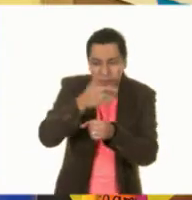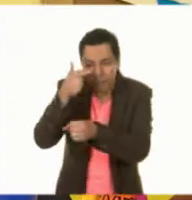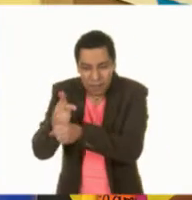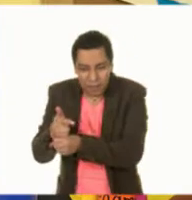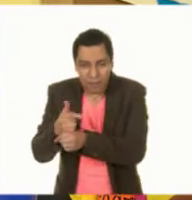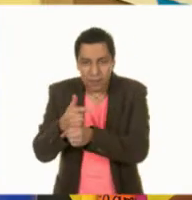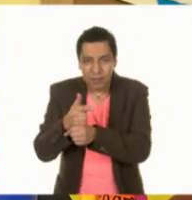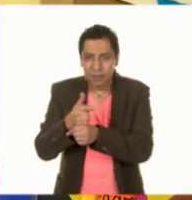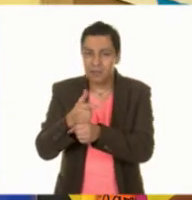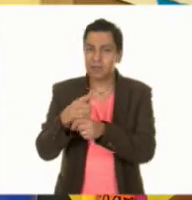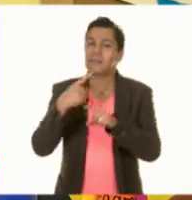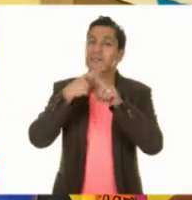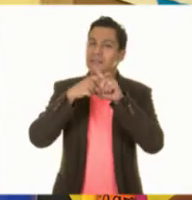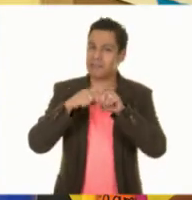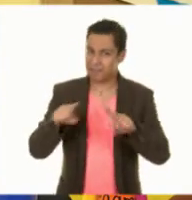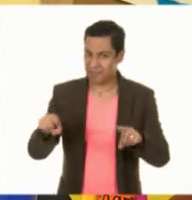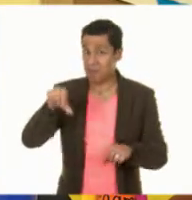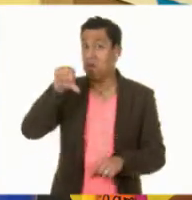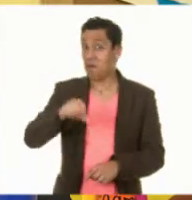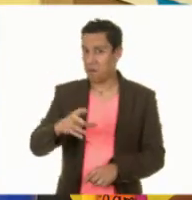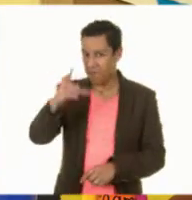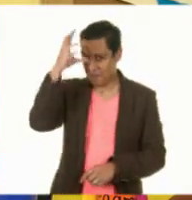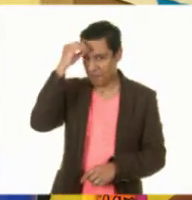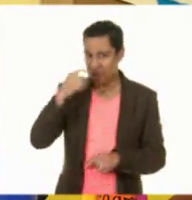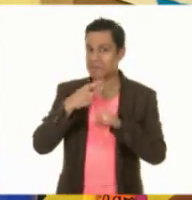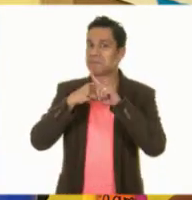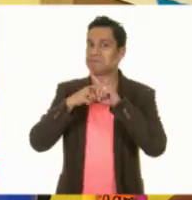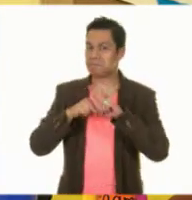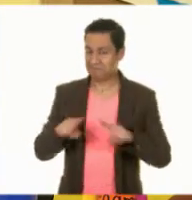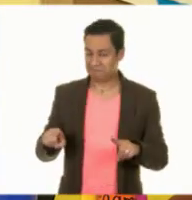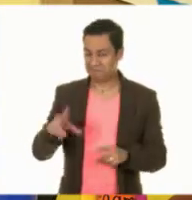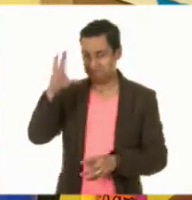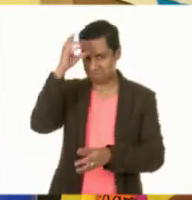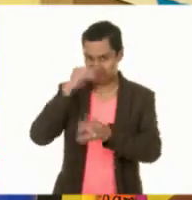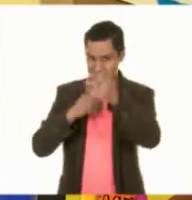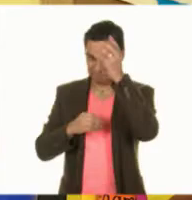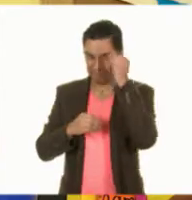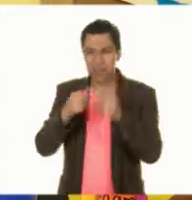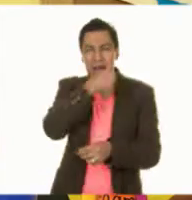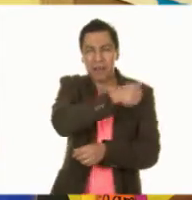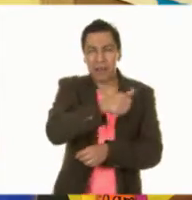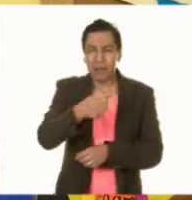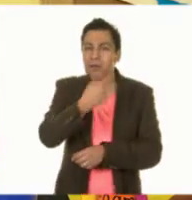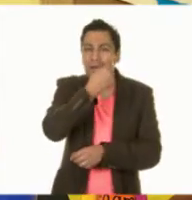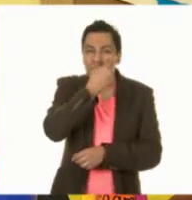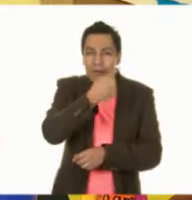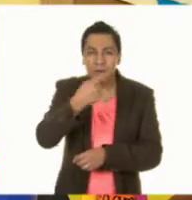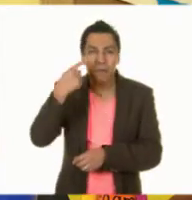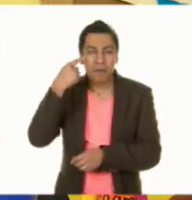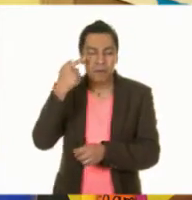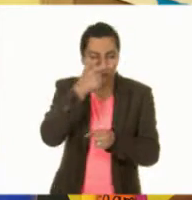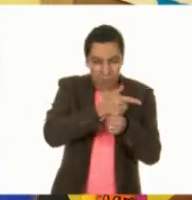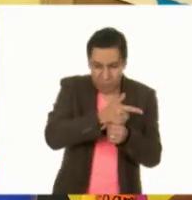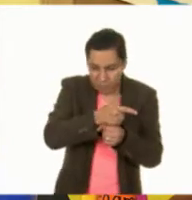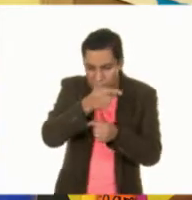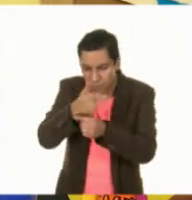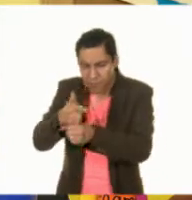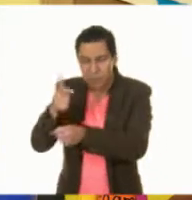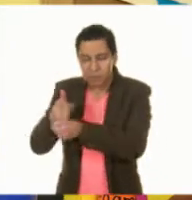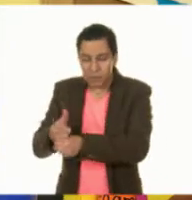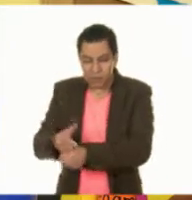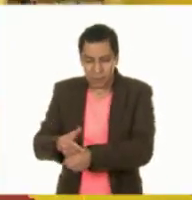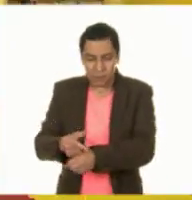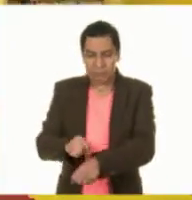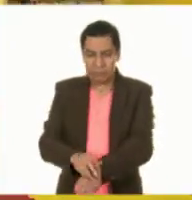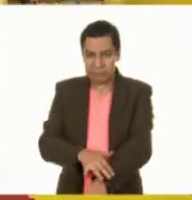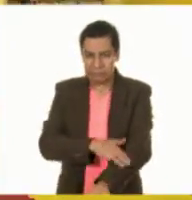Creo que hoy aprenderemos bastante. Entiendo que la percepción es una sensación que se debe hacer con todos los sentidos,